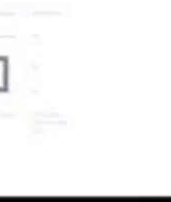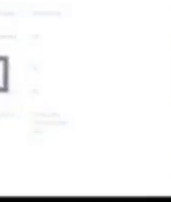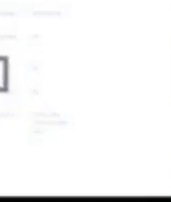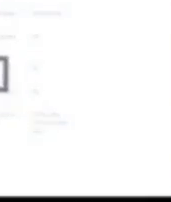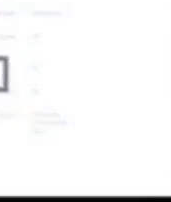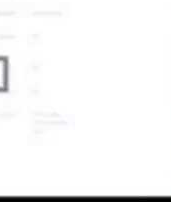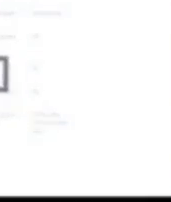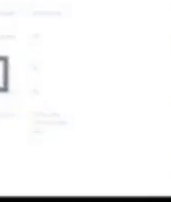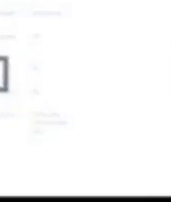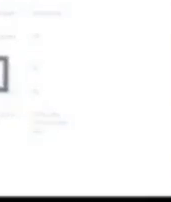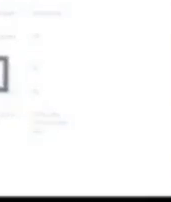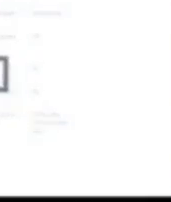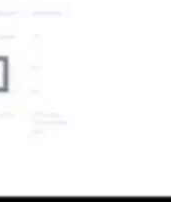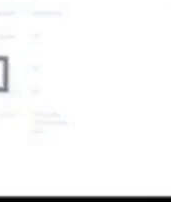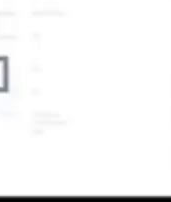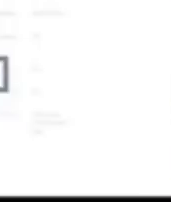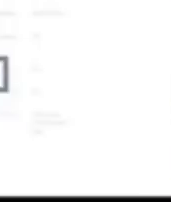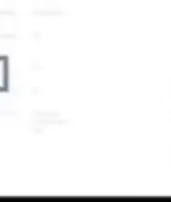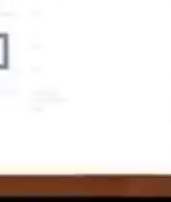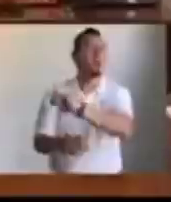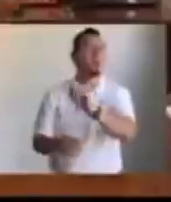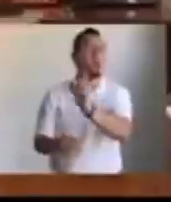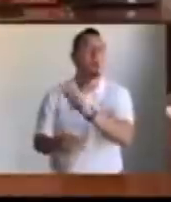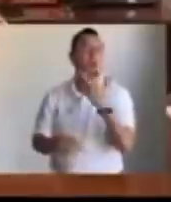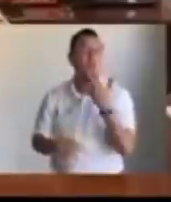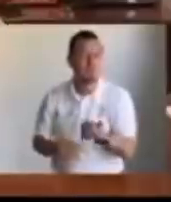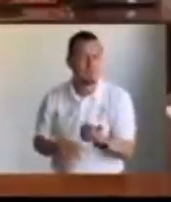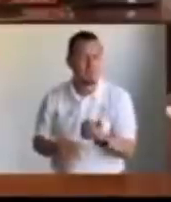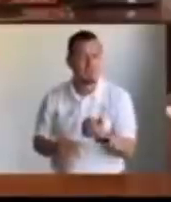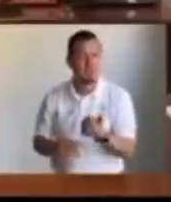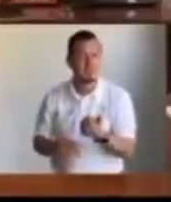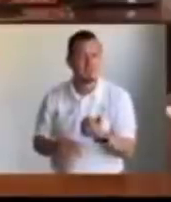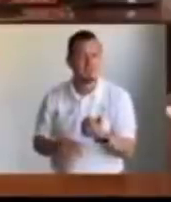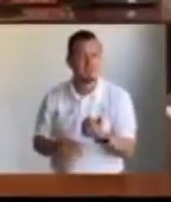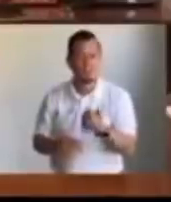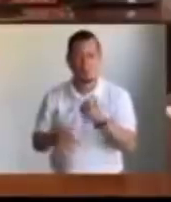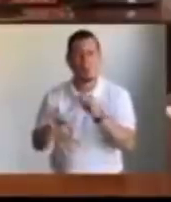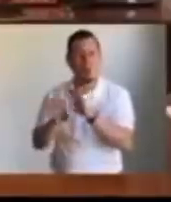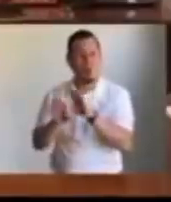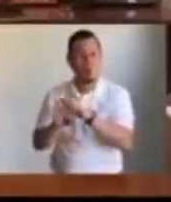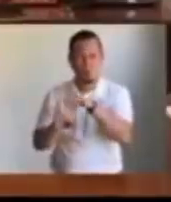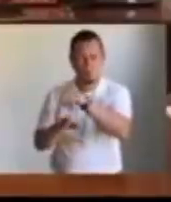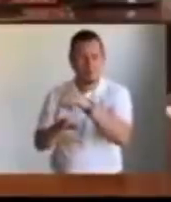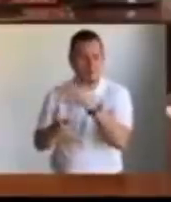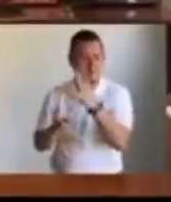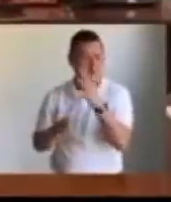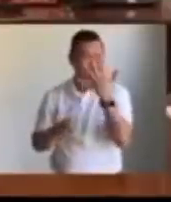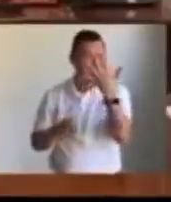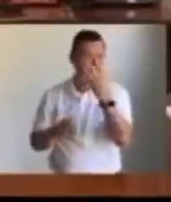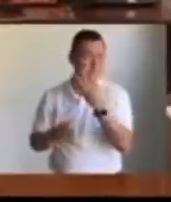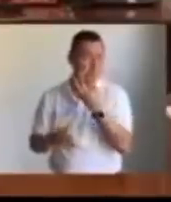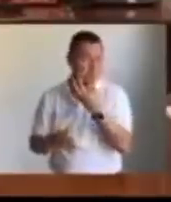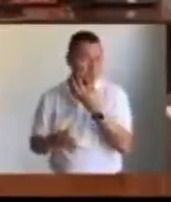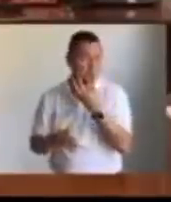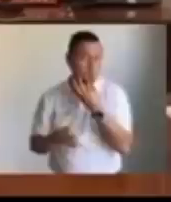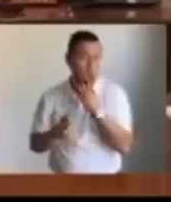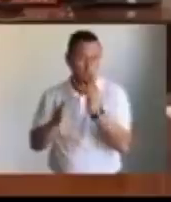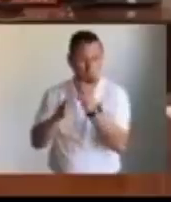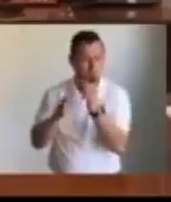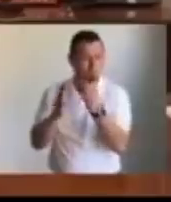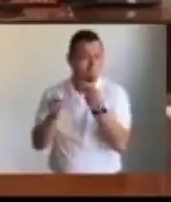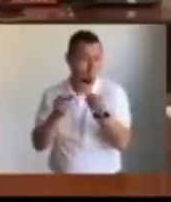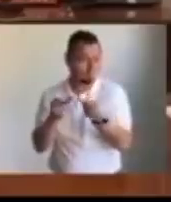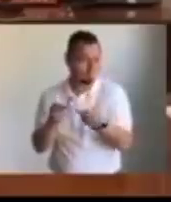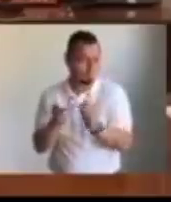puesto sobre la mesa como una opción usted dice que estas no son pruebas rápidas pues si una prueba que tarda entre cinco minutos